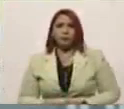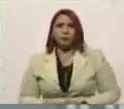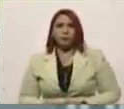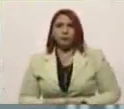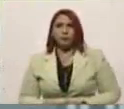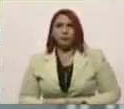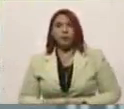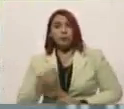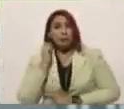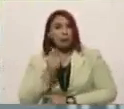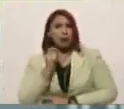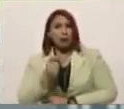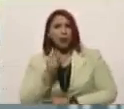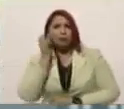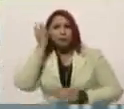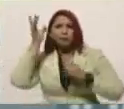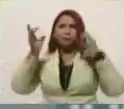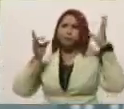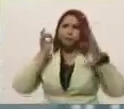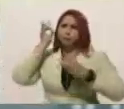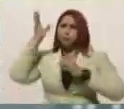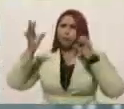Son tareas que van surgiendo.